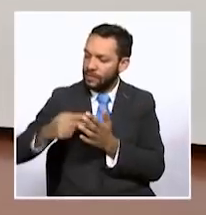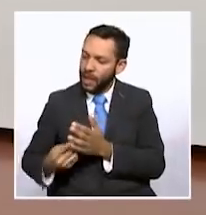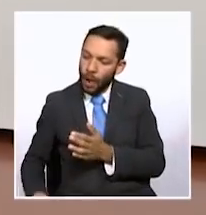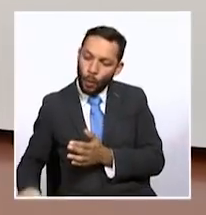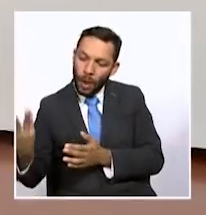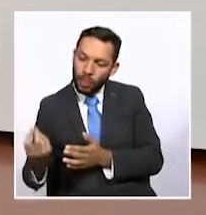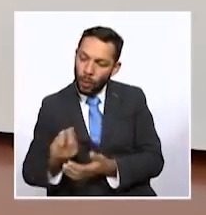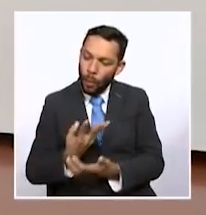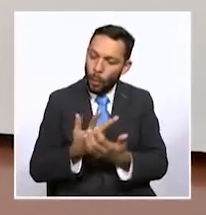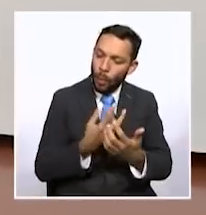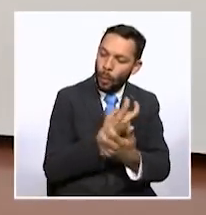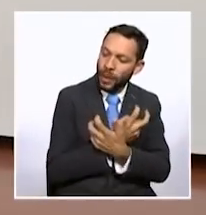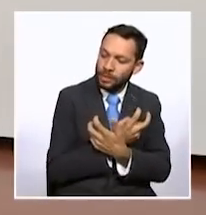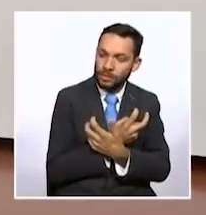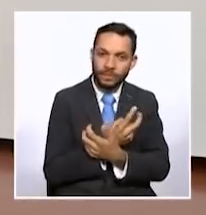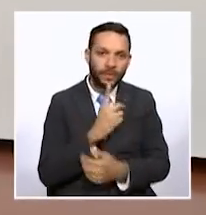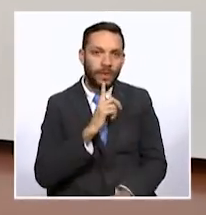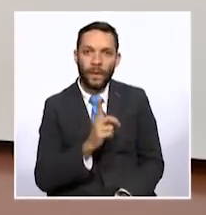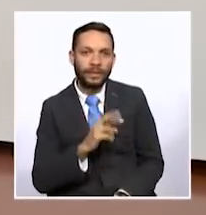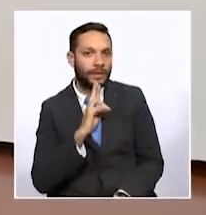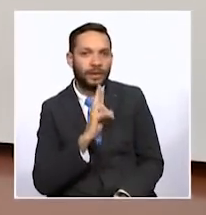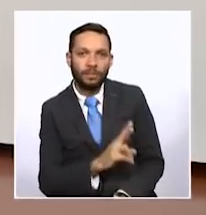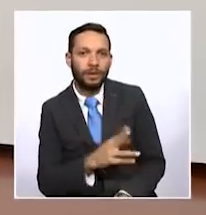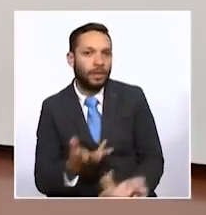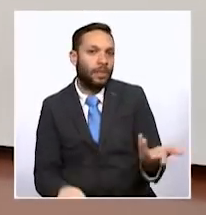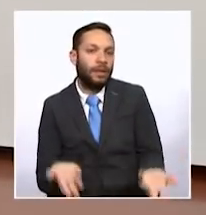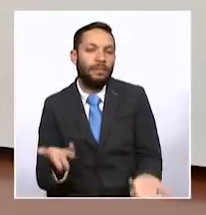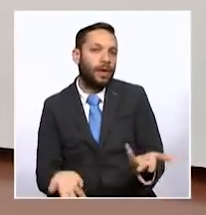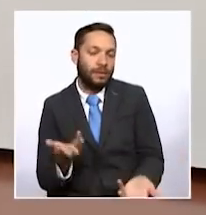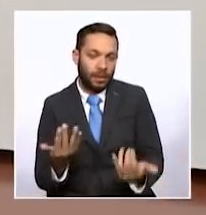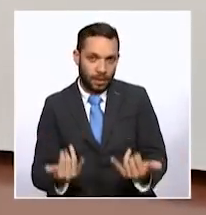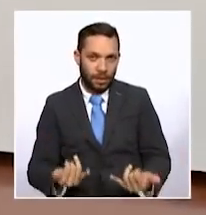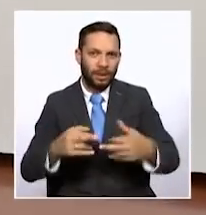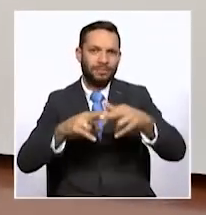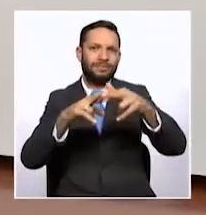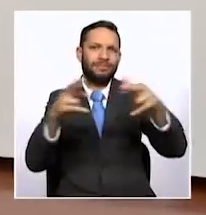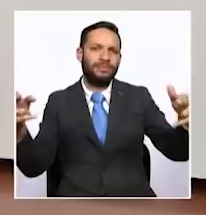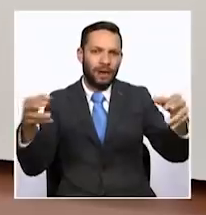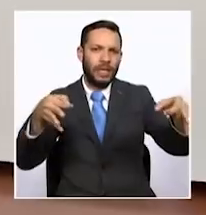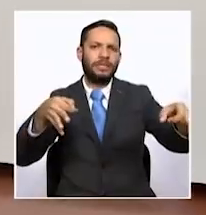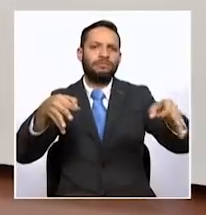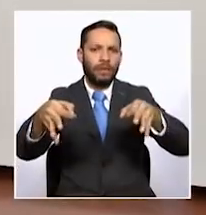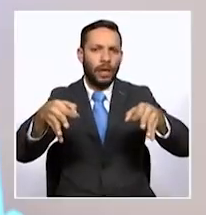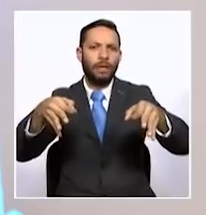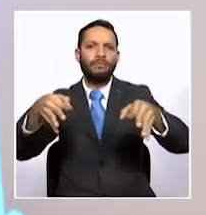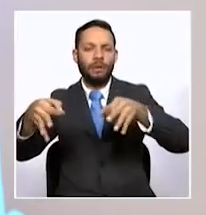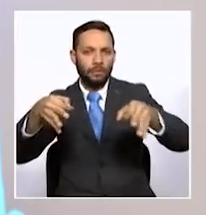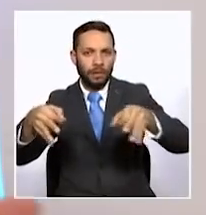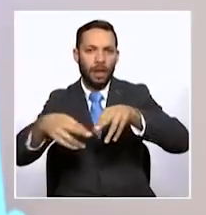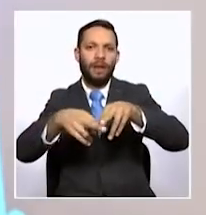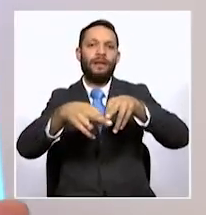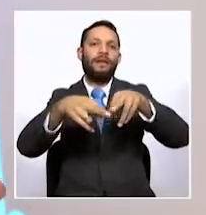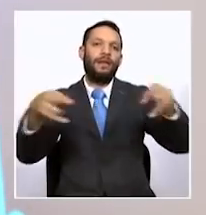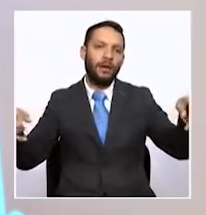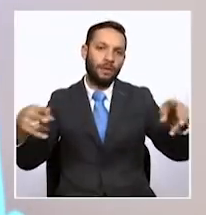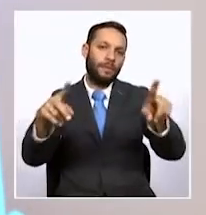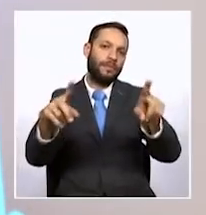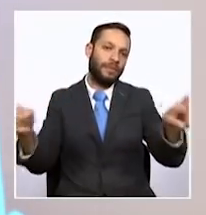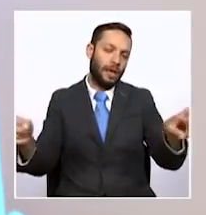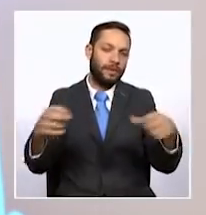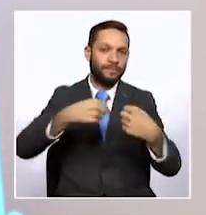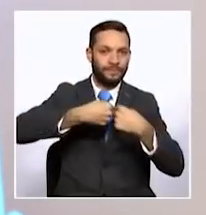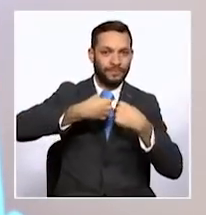no tiene respuesta. Eso no Porque, tiene respuesta. ¿qué tal una osteoporosis? Que vamos a hablar de muchas cosas porque el tema es muy amplio. Pues ya tocó el tema de